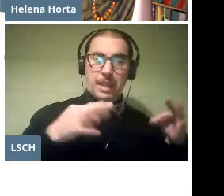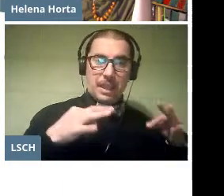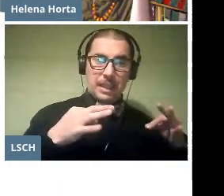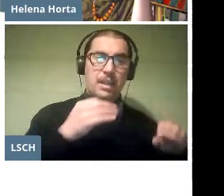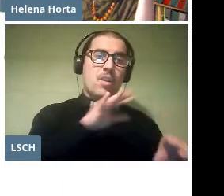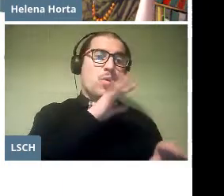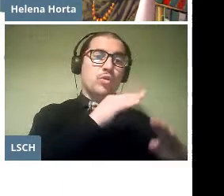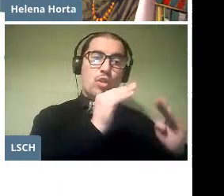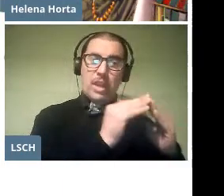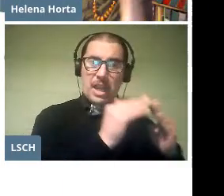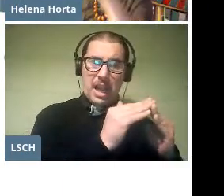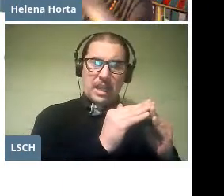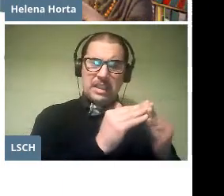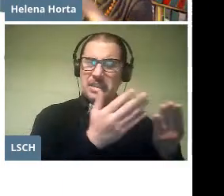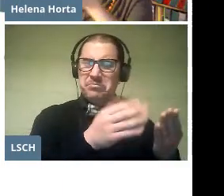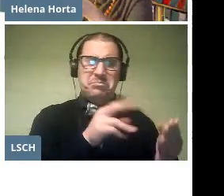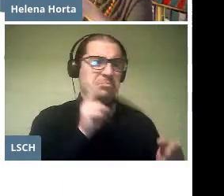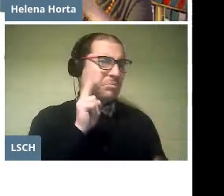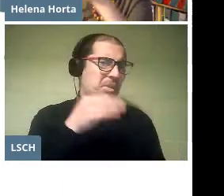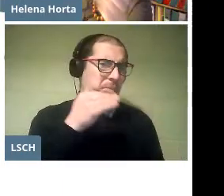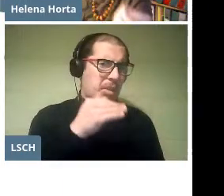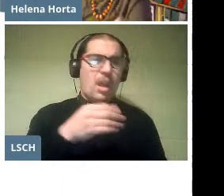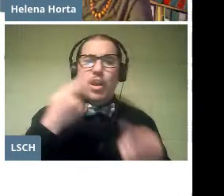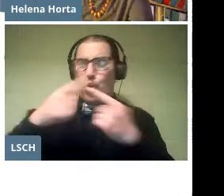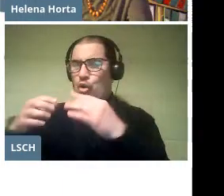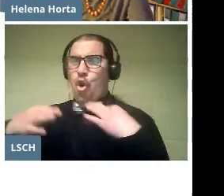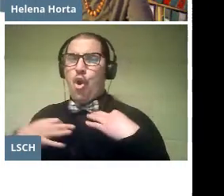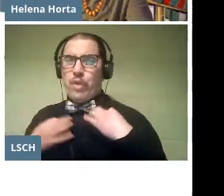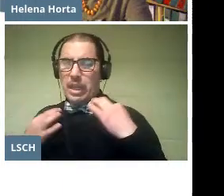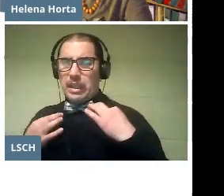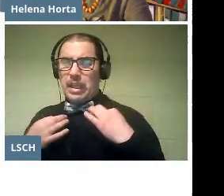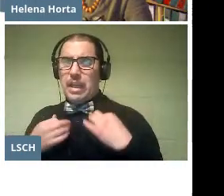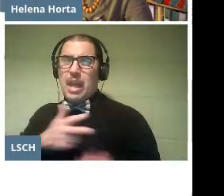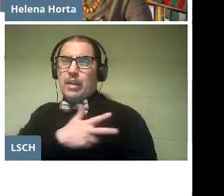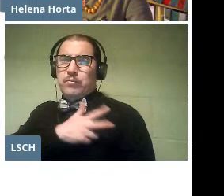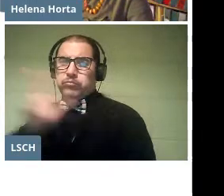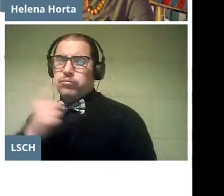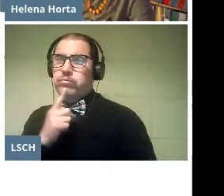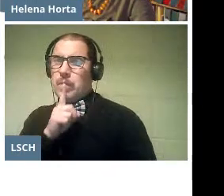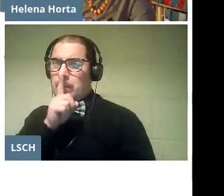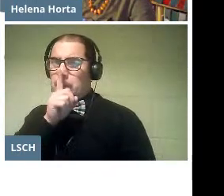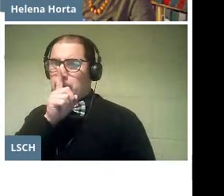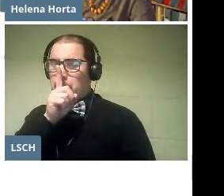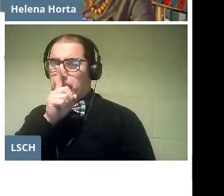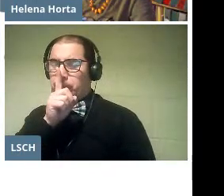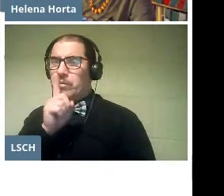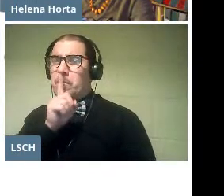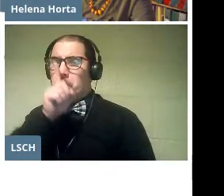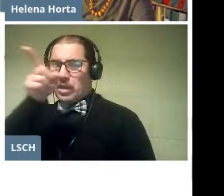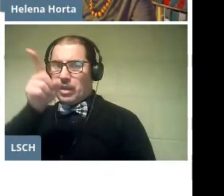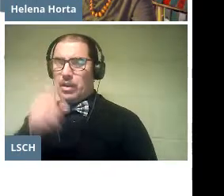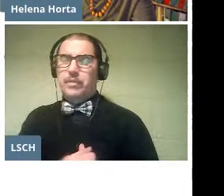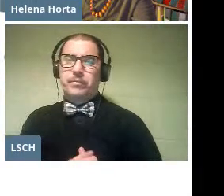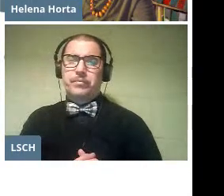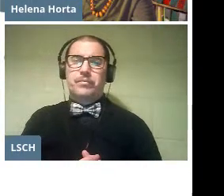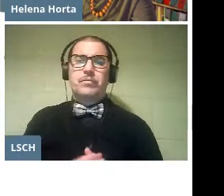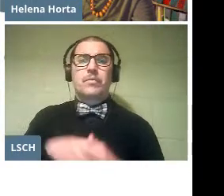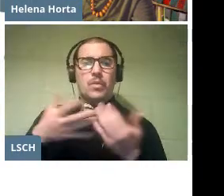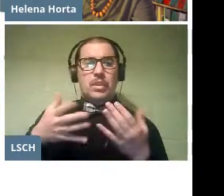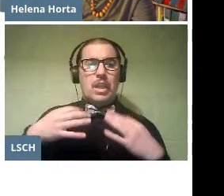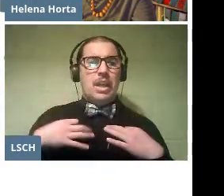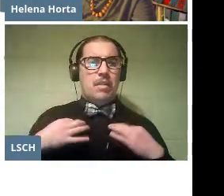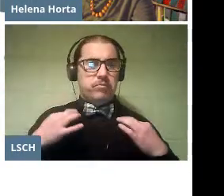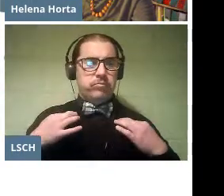doméstico, por decirlo, profano, y un textil ritual o sagrado. Parte de la vestimenta de esta población es